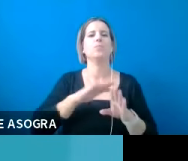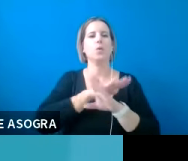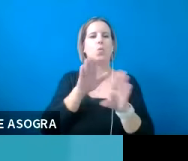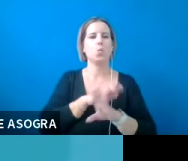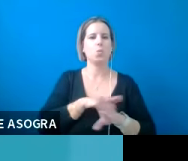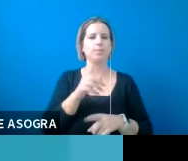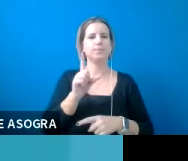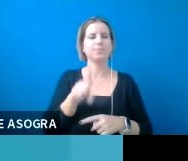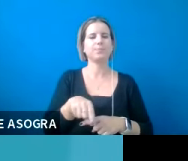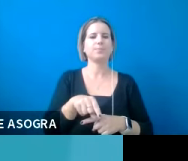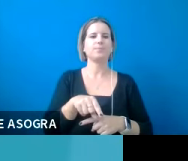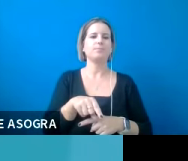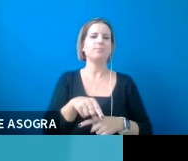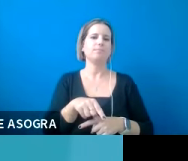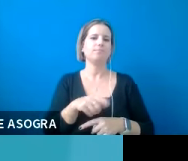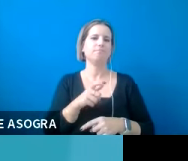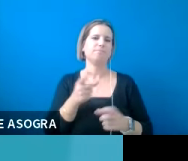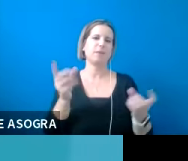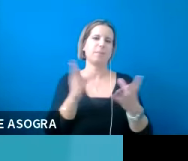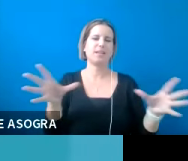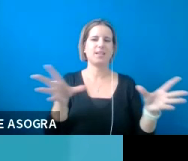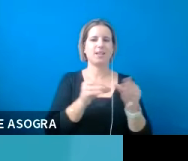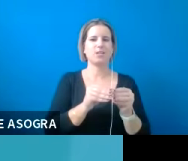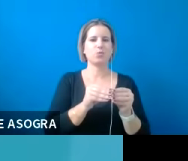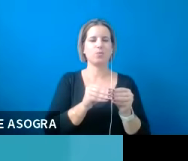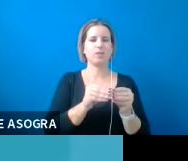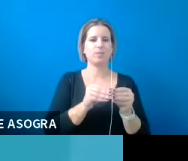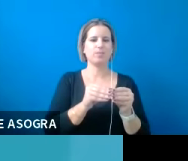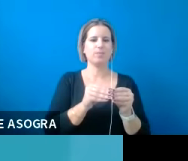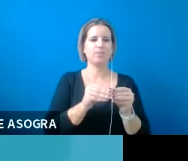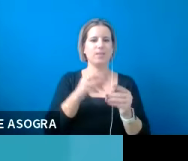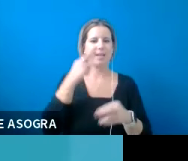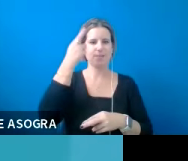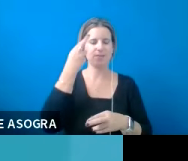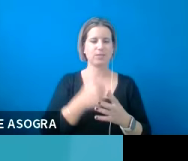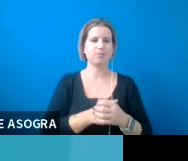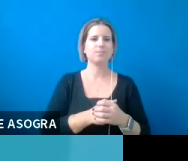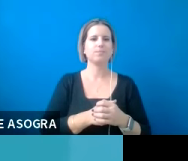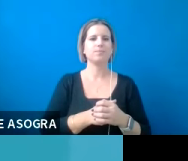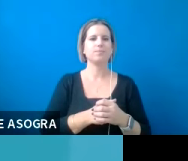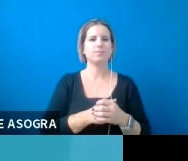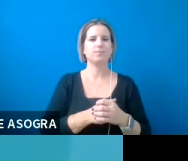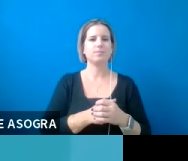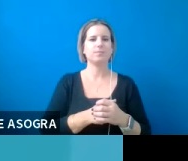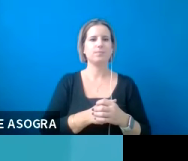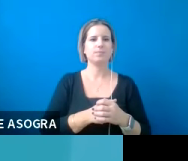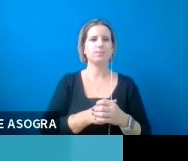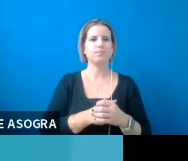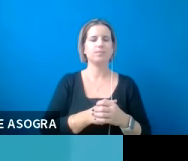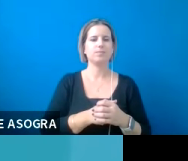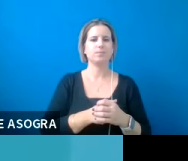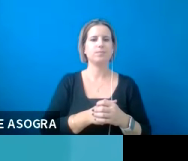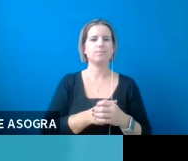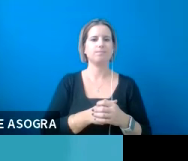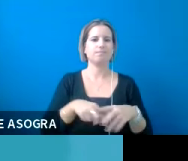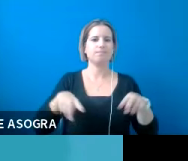quería compartir con vosotros unas pequeñas conclusiones a modo de reflexión final ¿vale? Bueno a